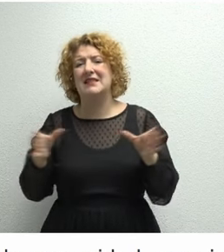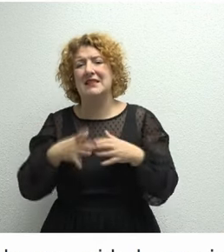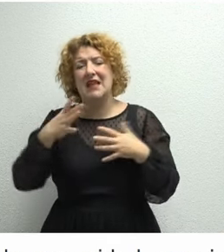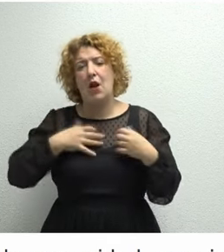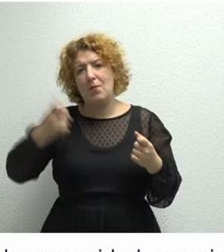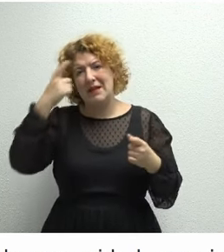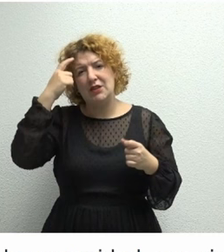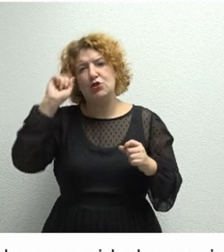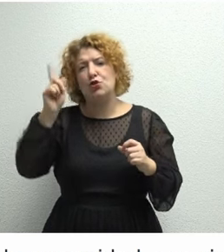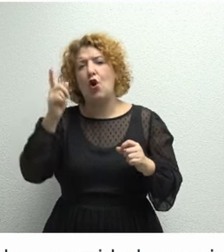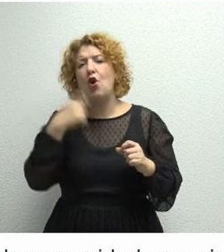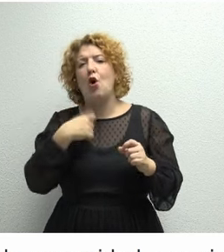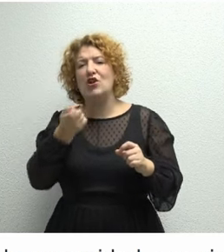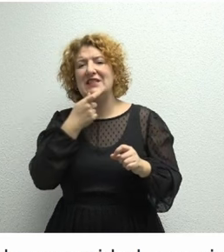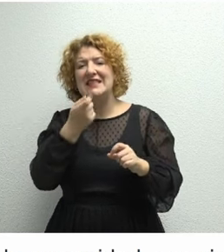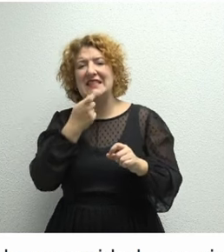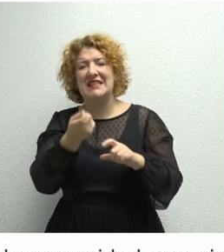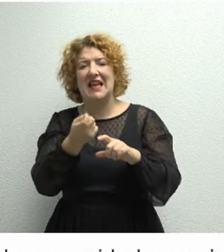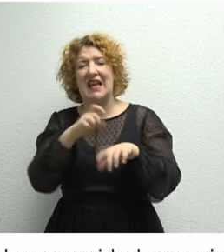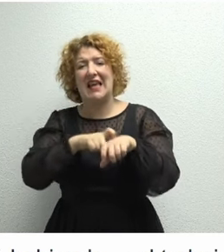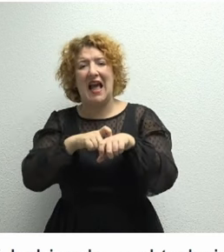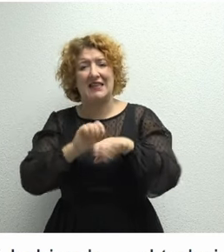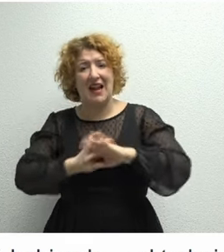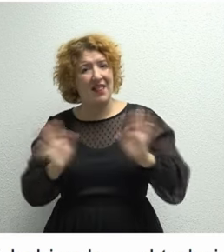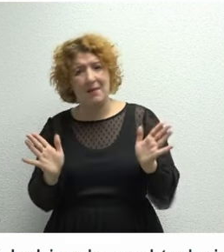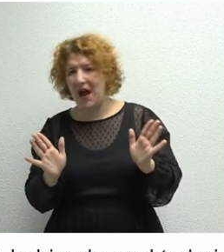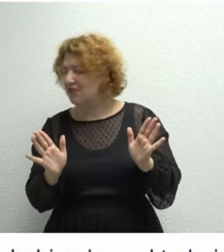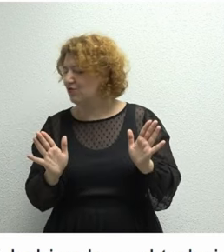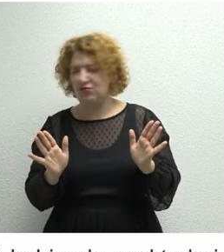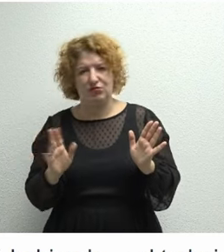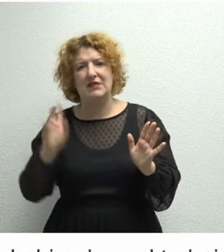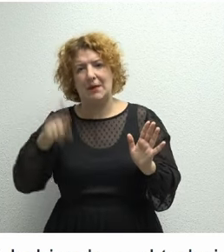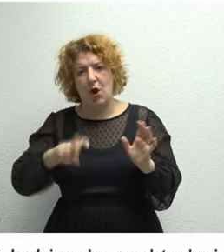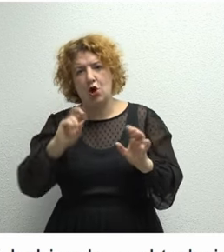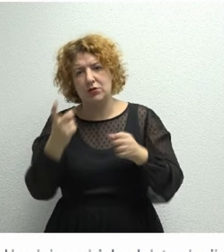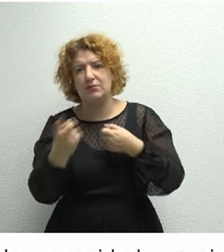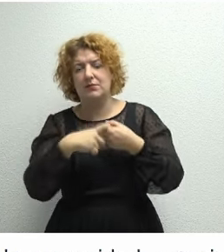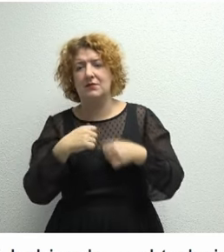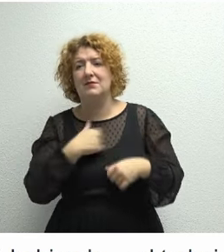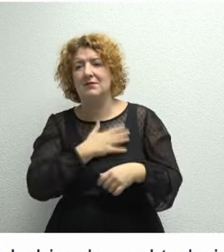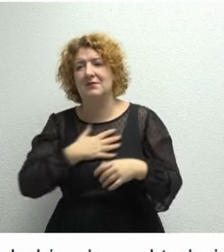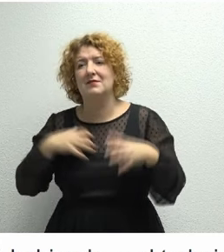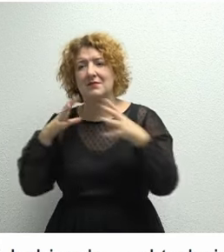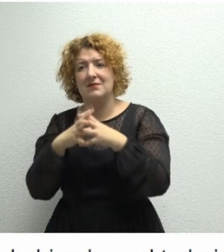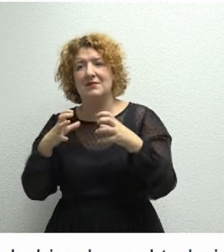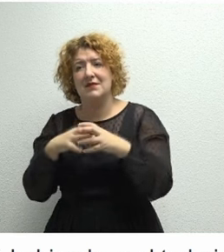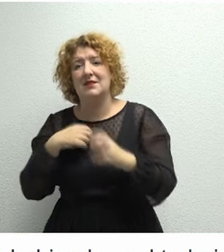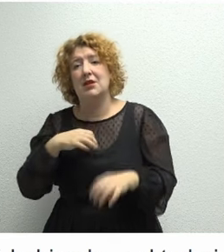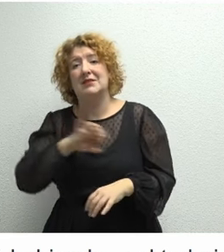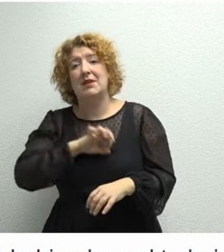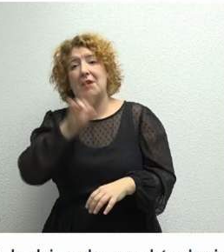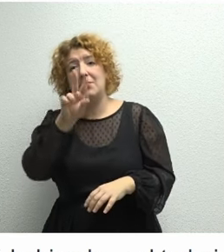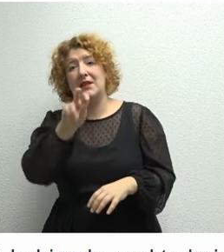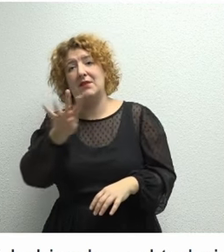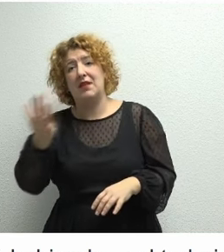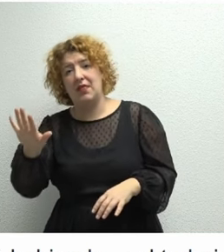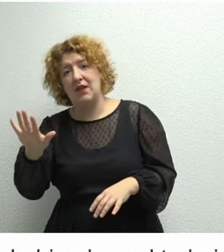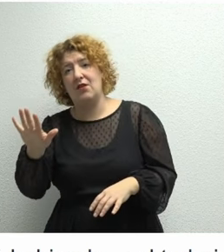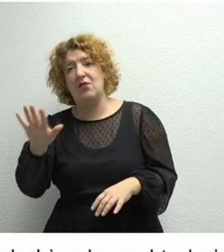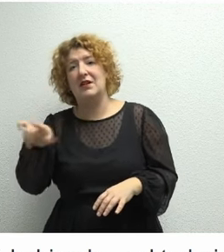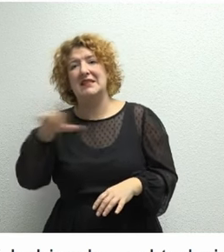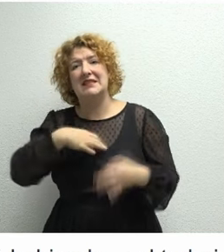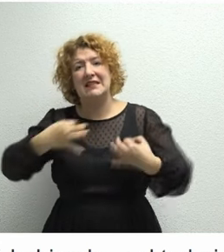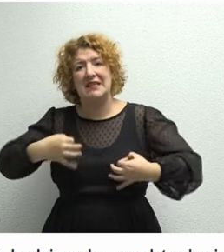al psiquiatra lo hablábamos antes y y bueno tenemos el reto yo lo tengo a enero del 25 intentar garantizar en